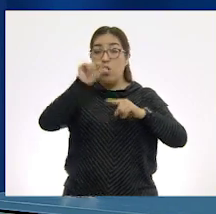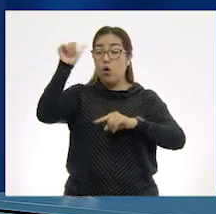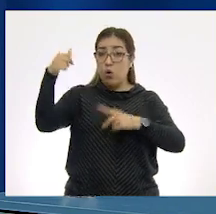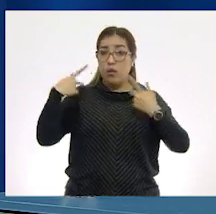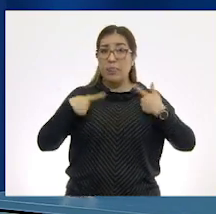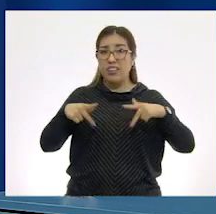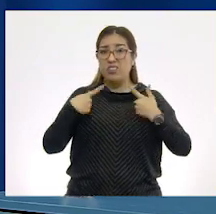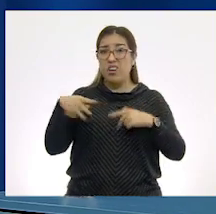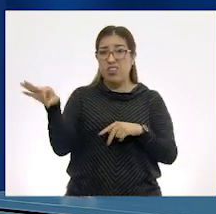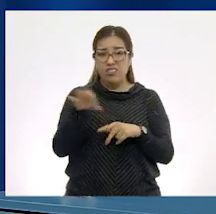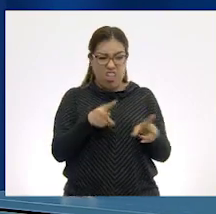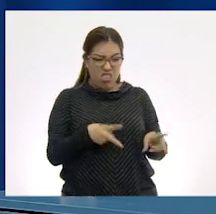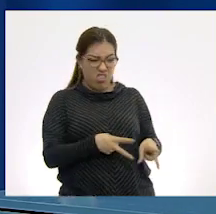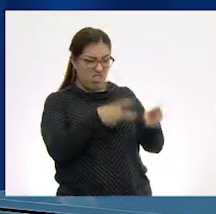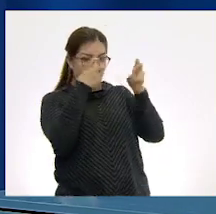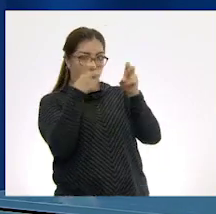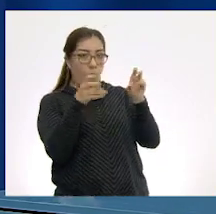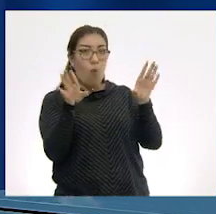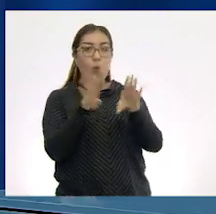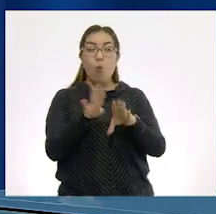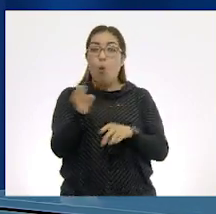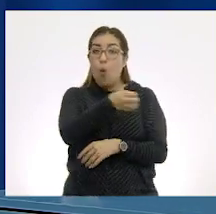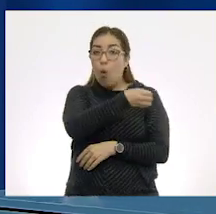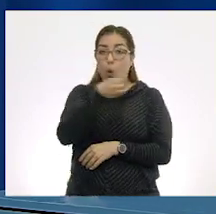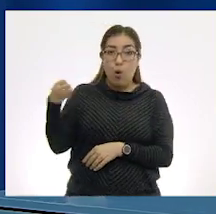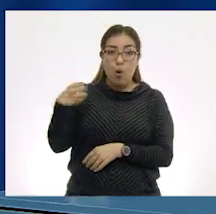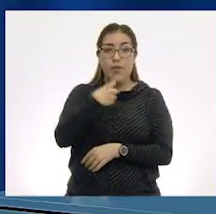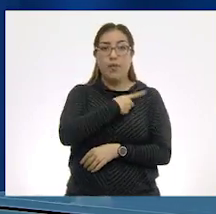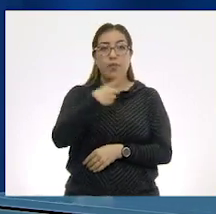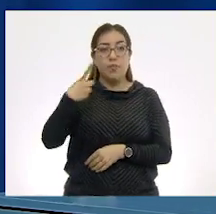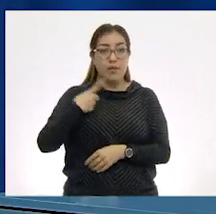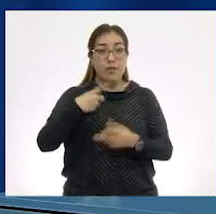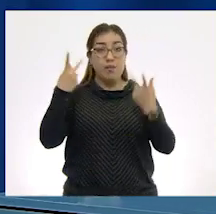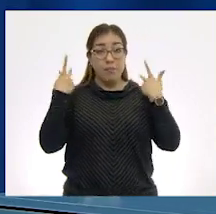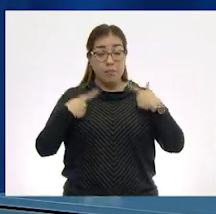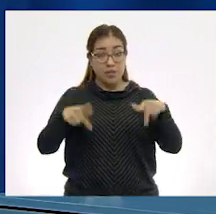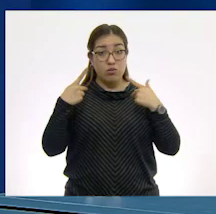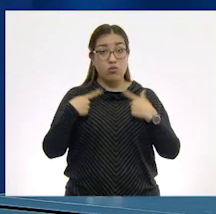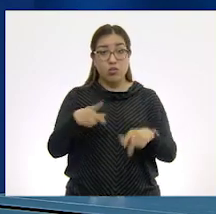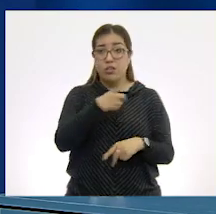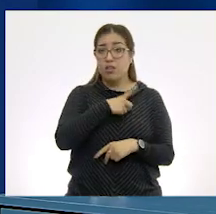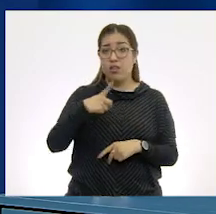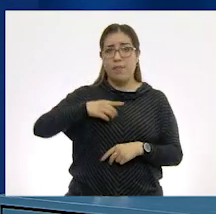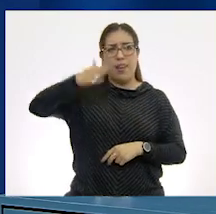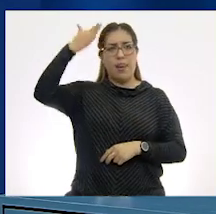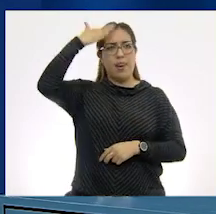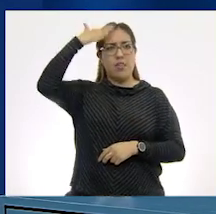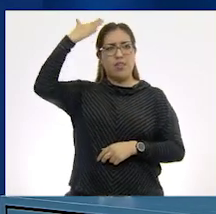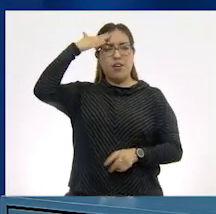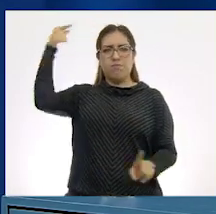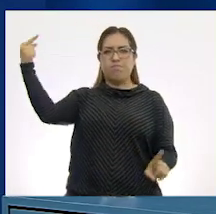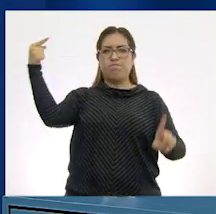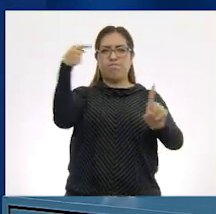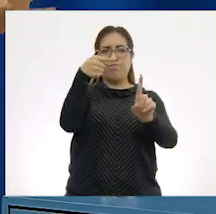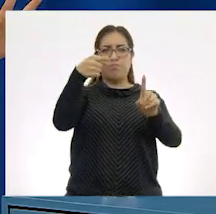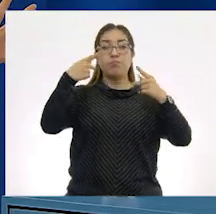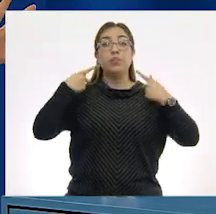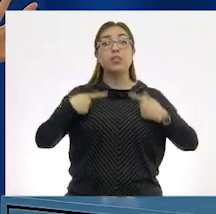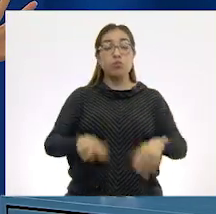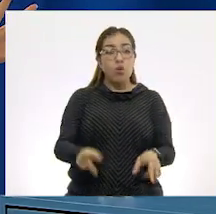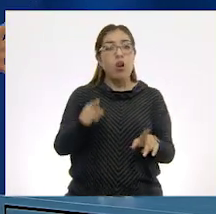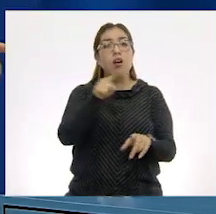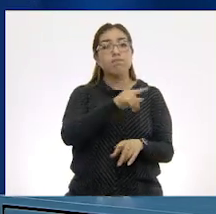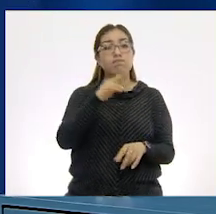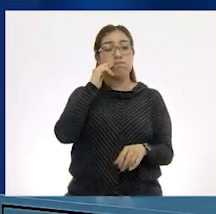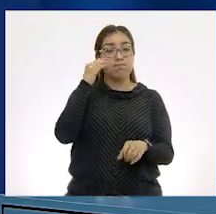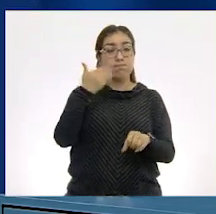quisieran robar su alimento. Así que necesitaban de alguien que se convirtiera en su líder y organizara a todas las personas de la